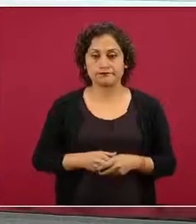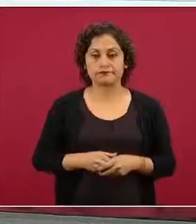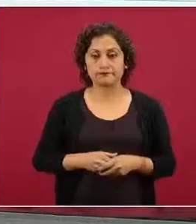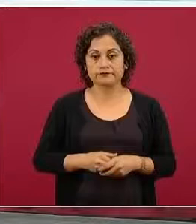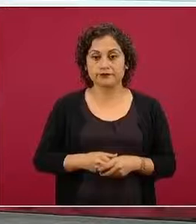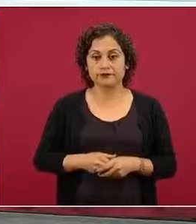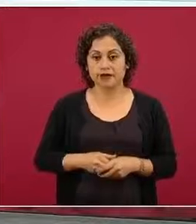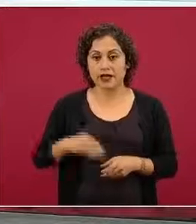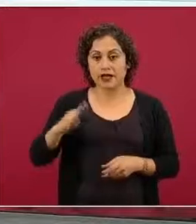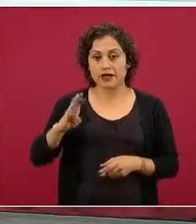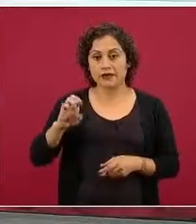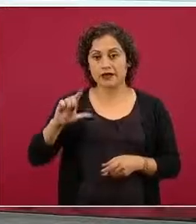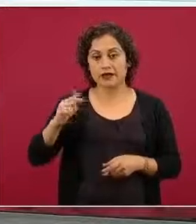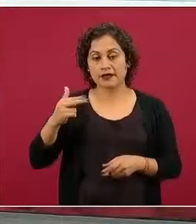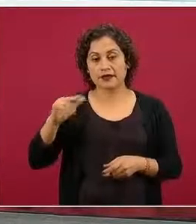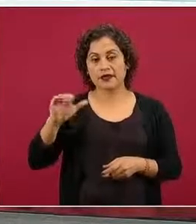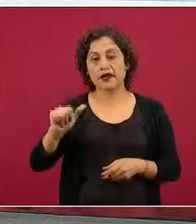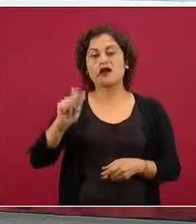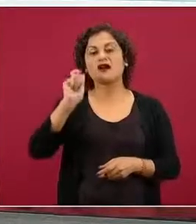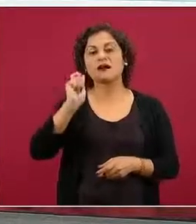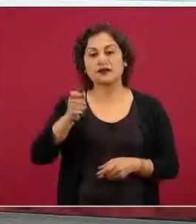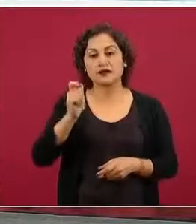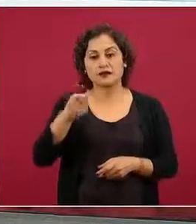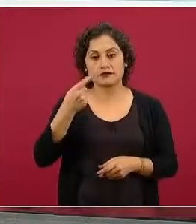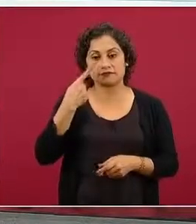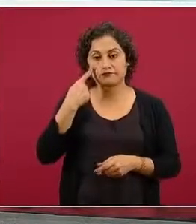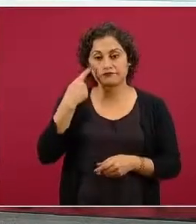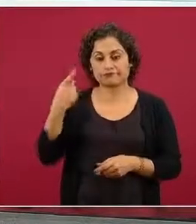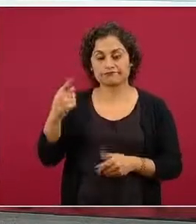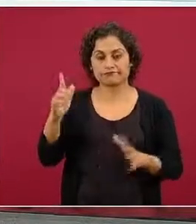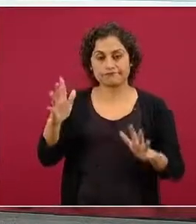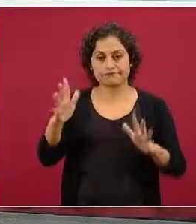Bélgica, pues bastante más